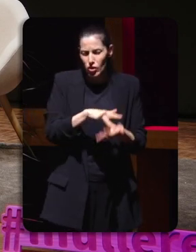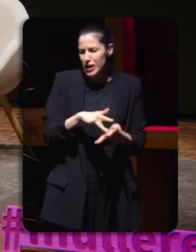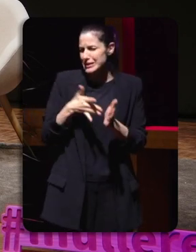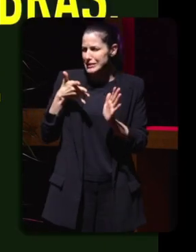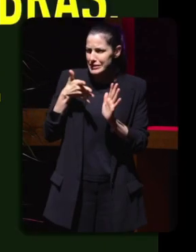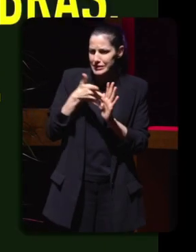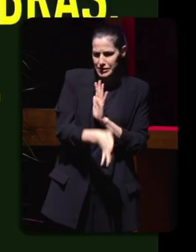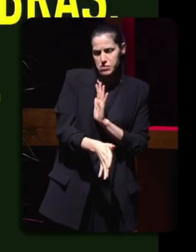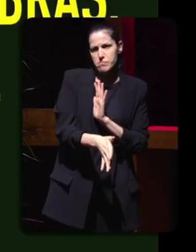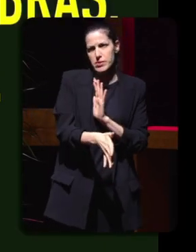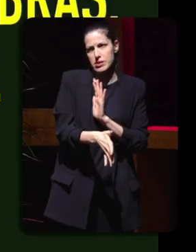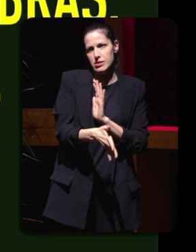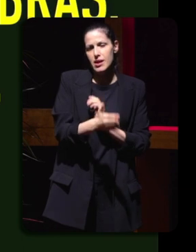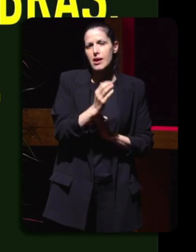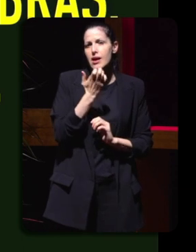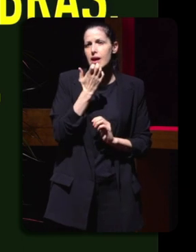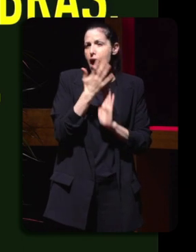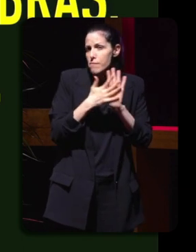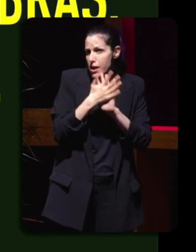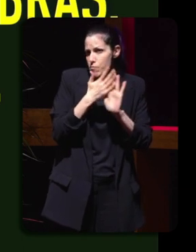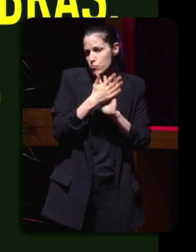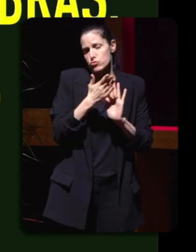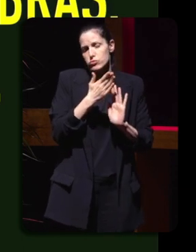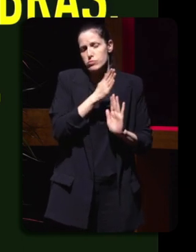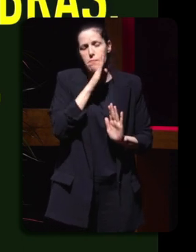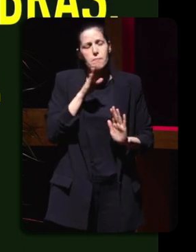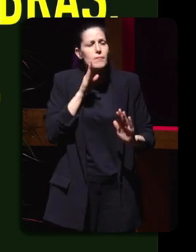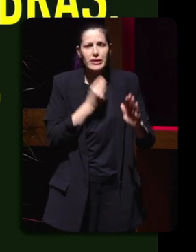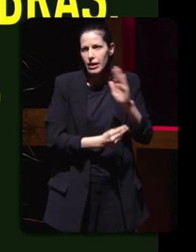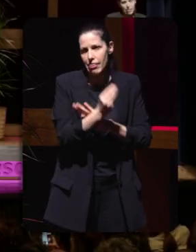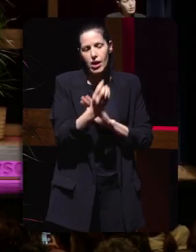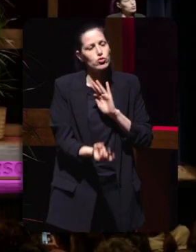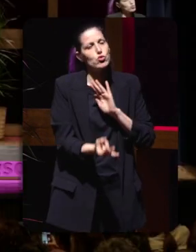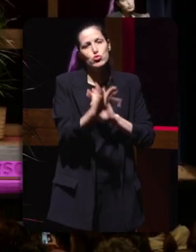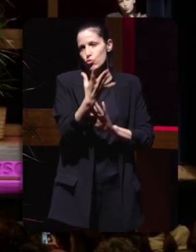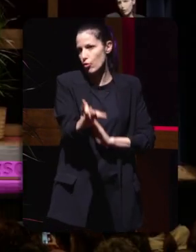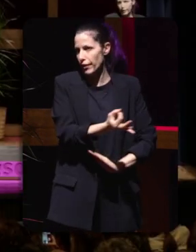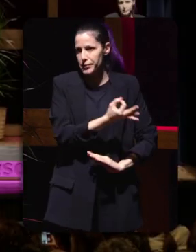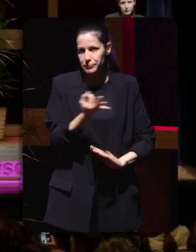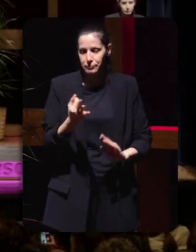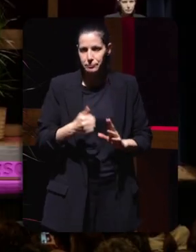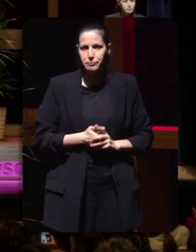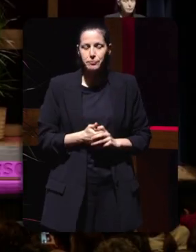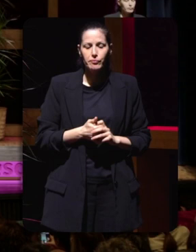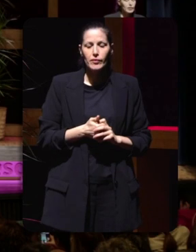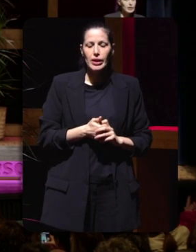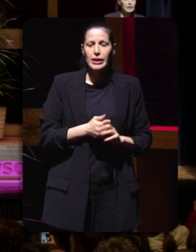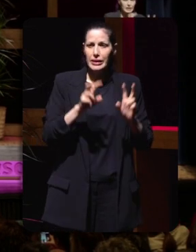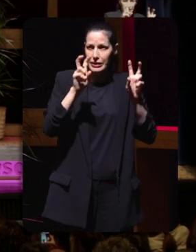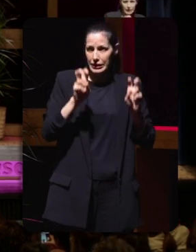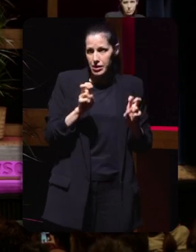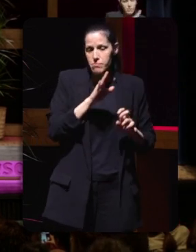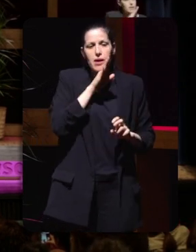cada vez que se va a hablar de maternidad durante mucho tiempo de maternidad se ha hablado siempre con